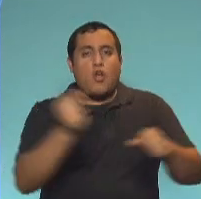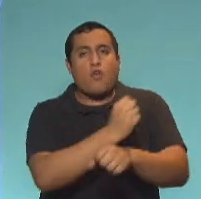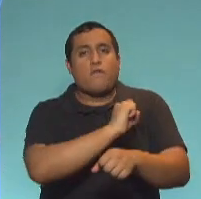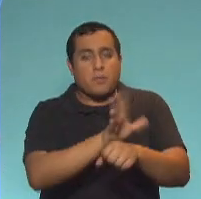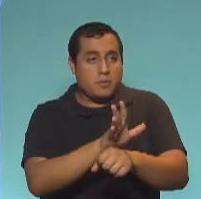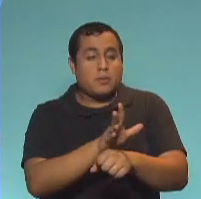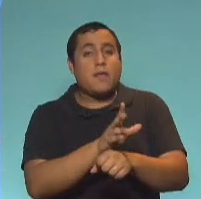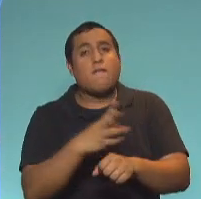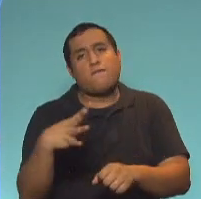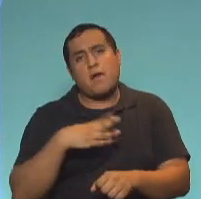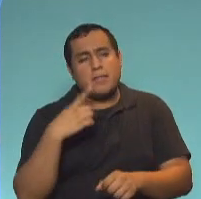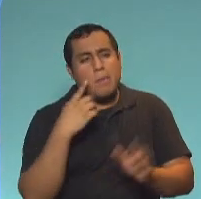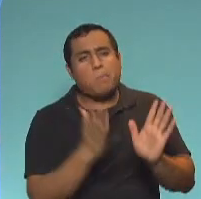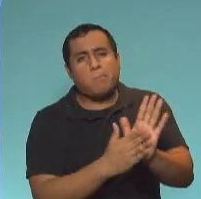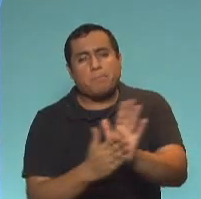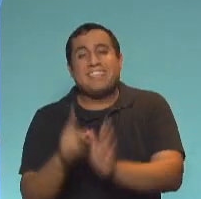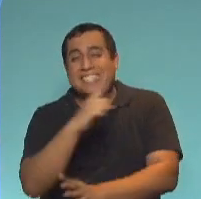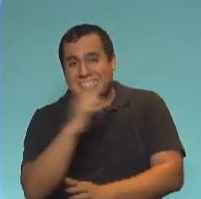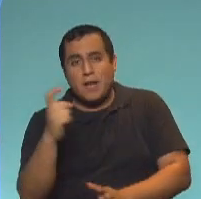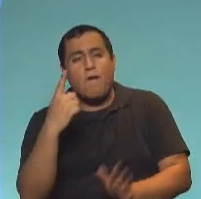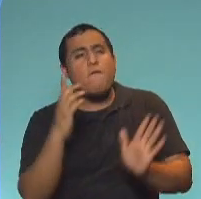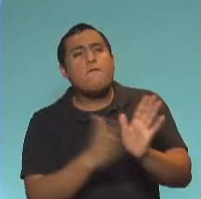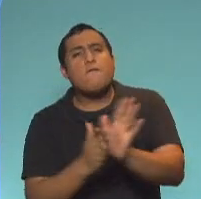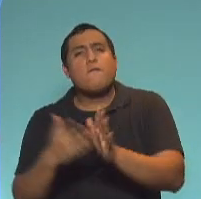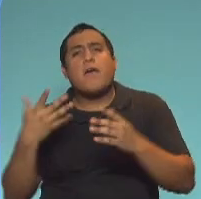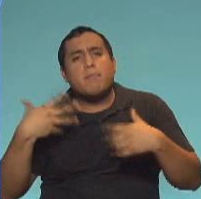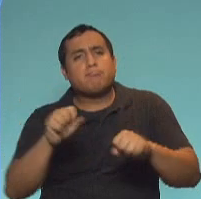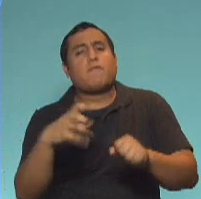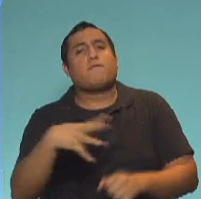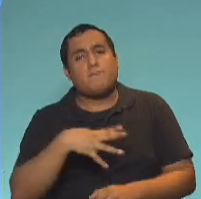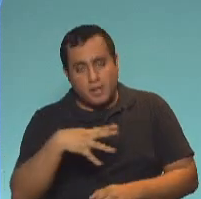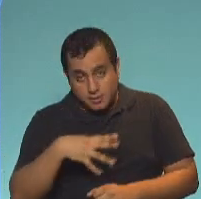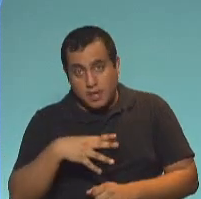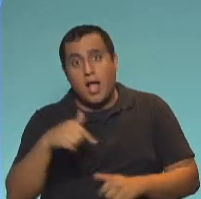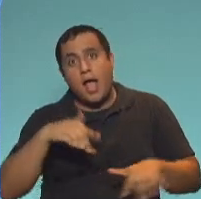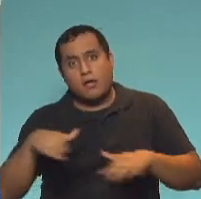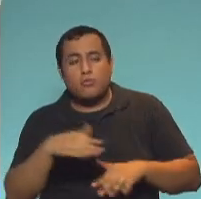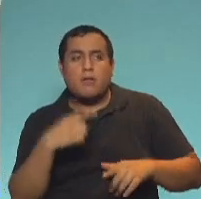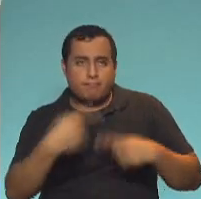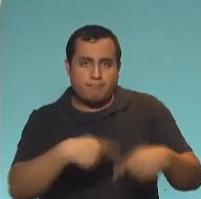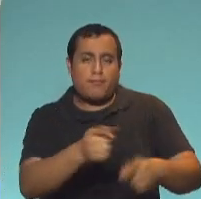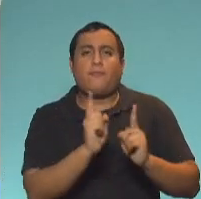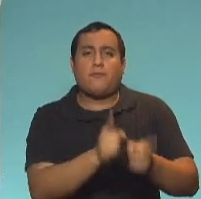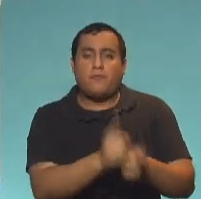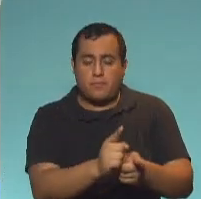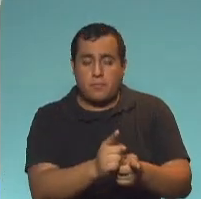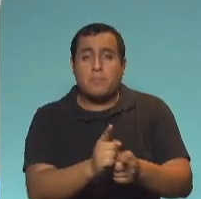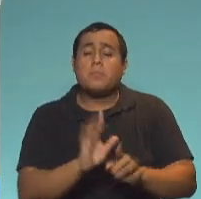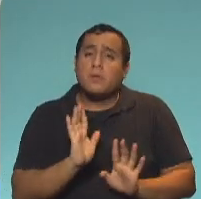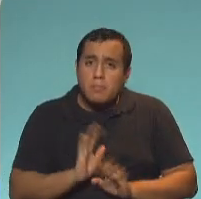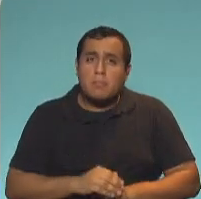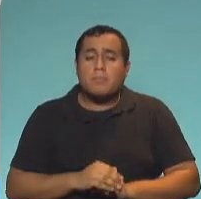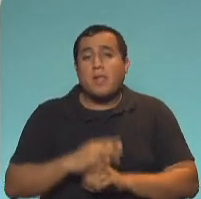resultados pendientes en función de las acciones intensificadas que se están realizando como